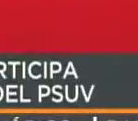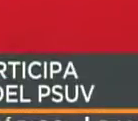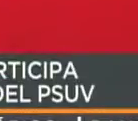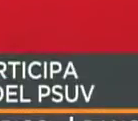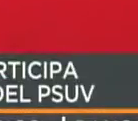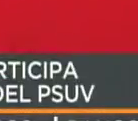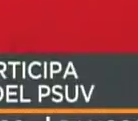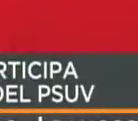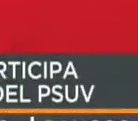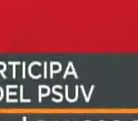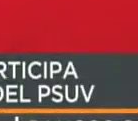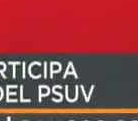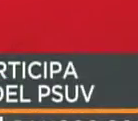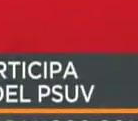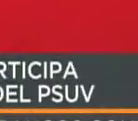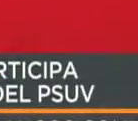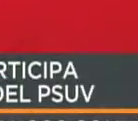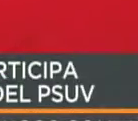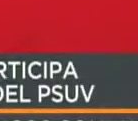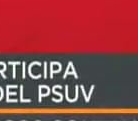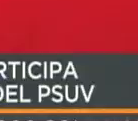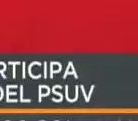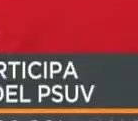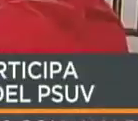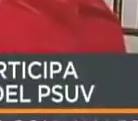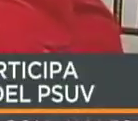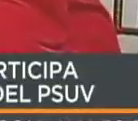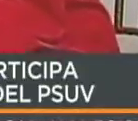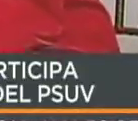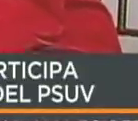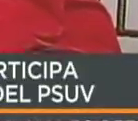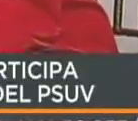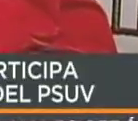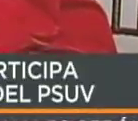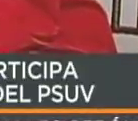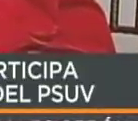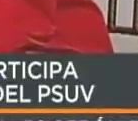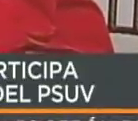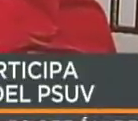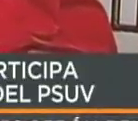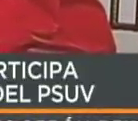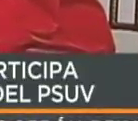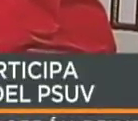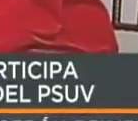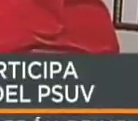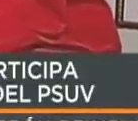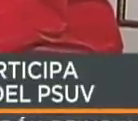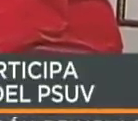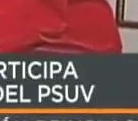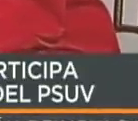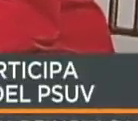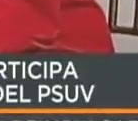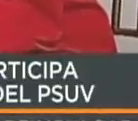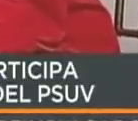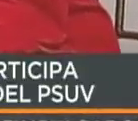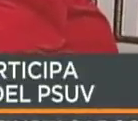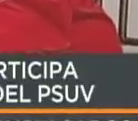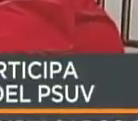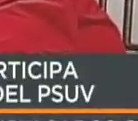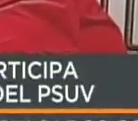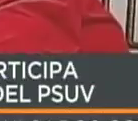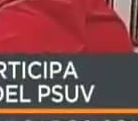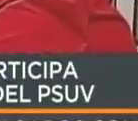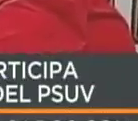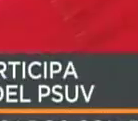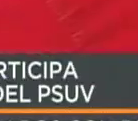y eterno Hugo Chávez, es la defensa permanente de la soberanía, de la independencia nacional. También vale mencionar